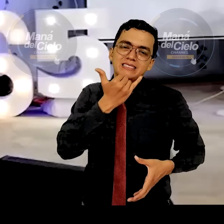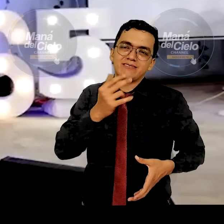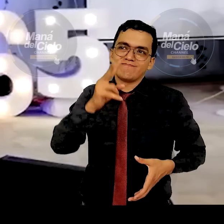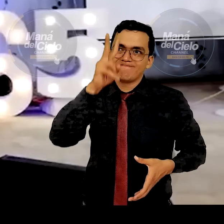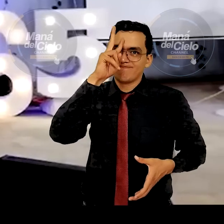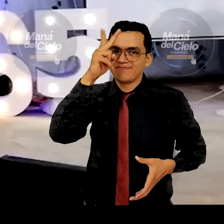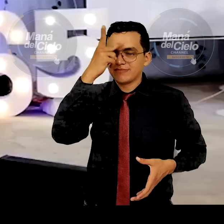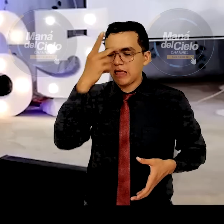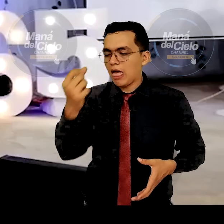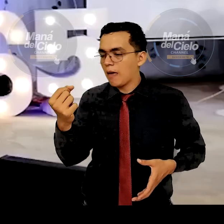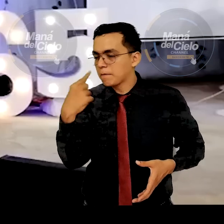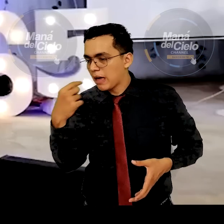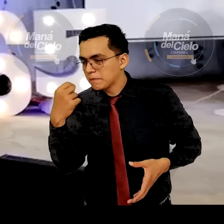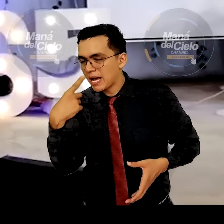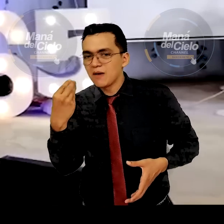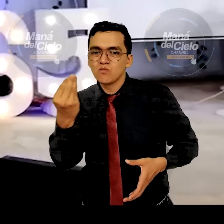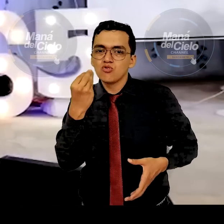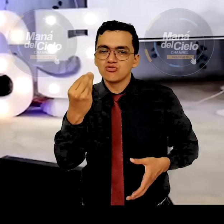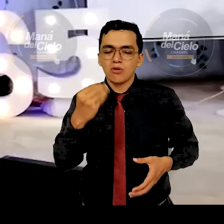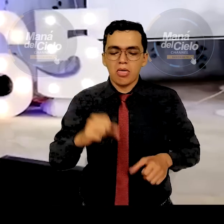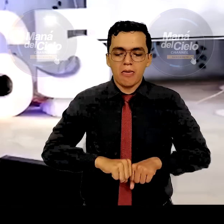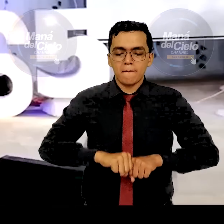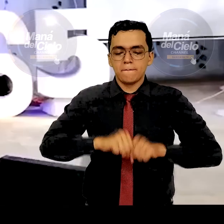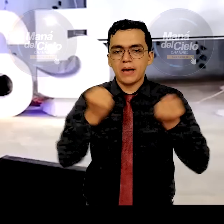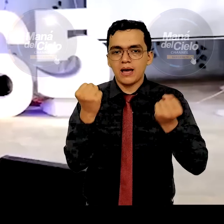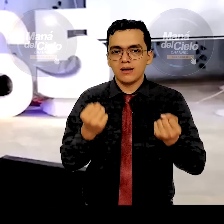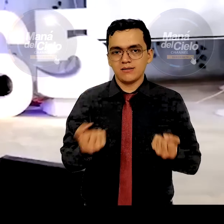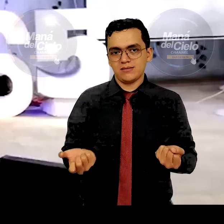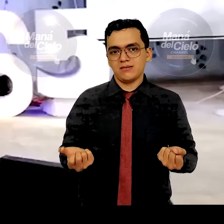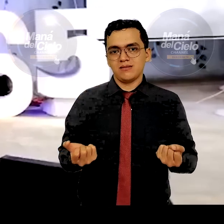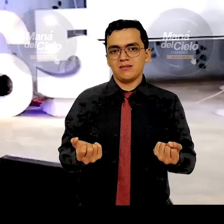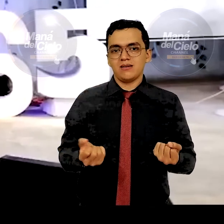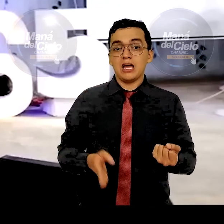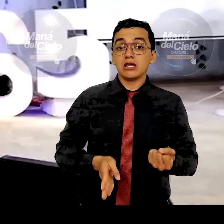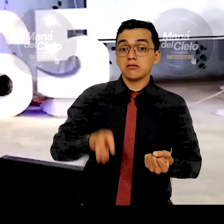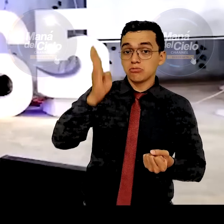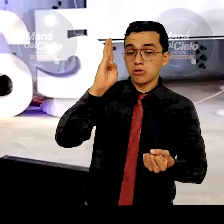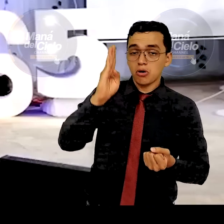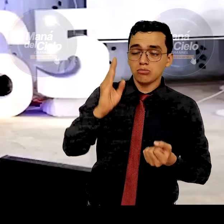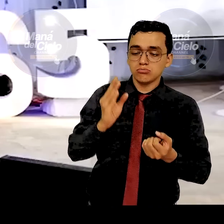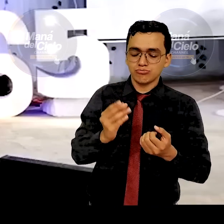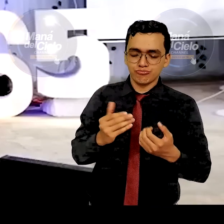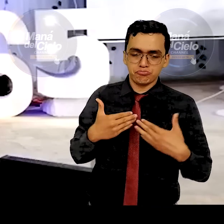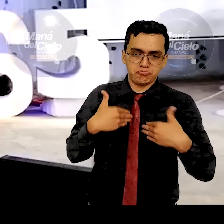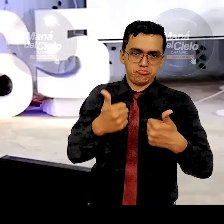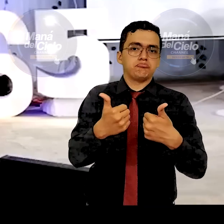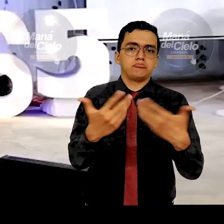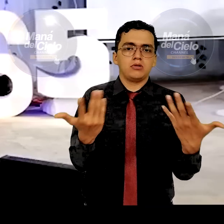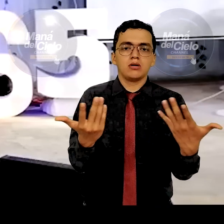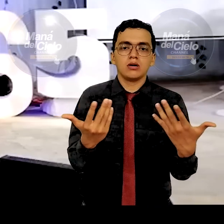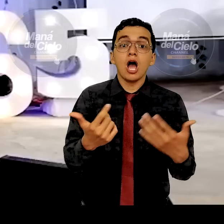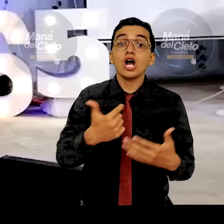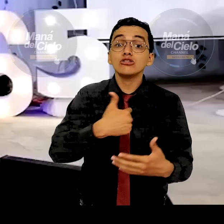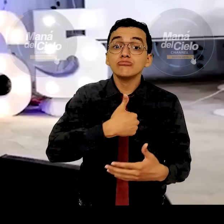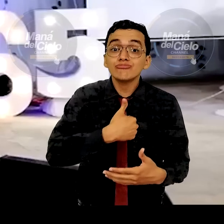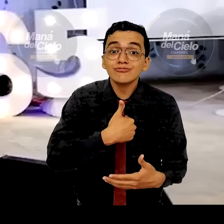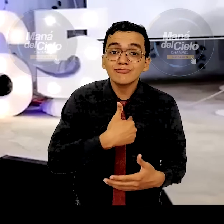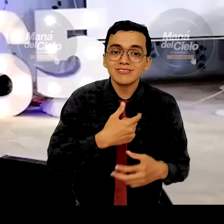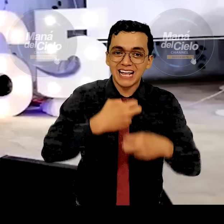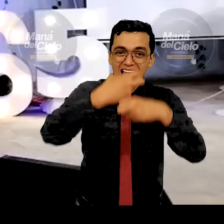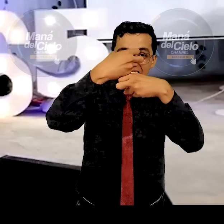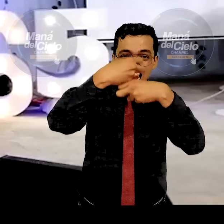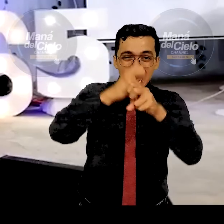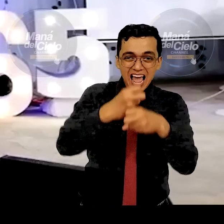Estuve sentado en una silla y me tenían que cargar porque la columna se me enterró una astilla